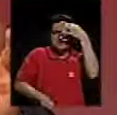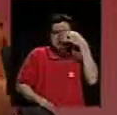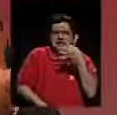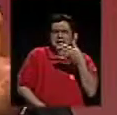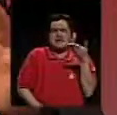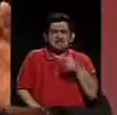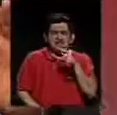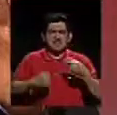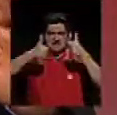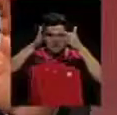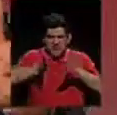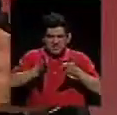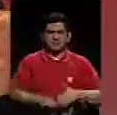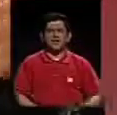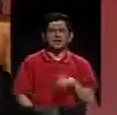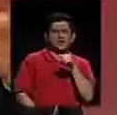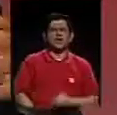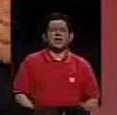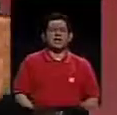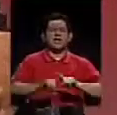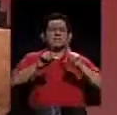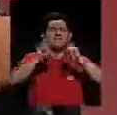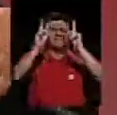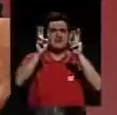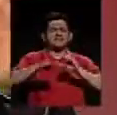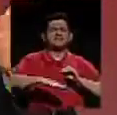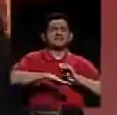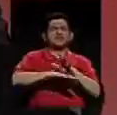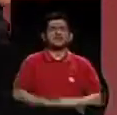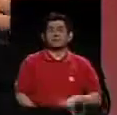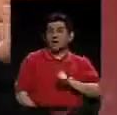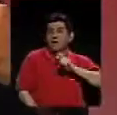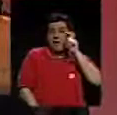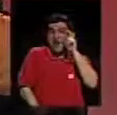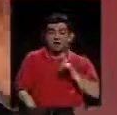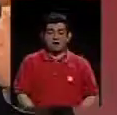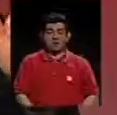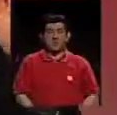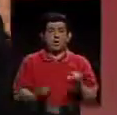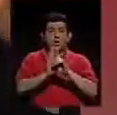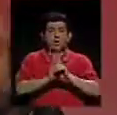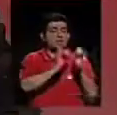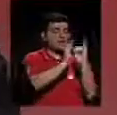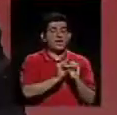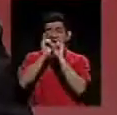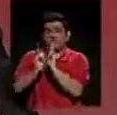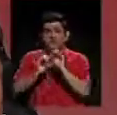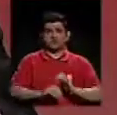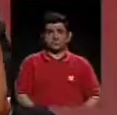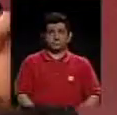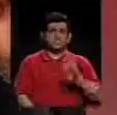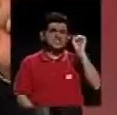candidato, y qué orientación tiene en muchos temas, de género, temas de derechos individuales, etcétera.